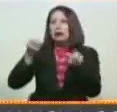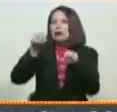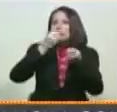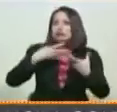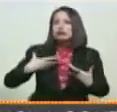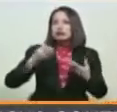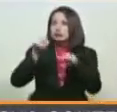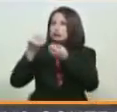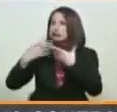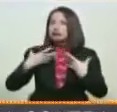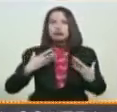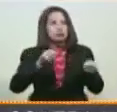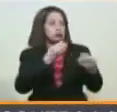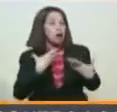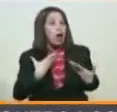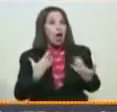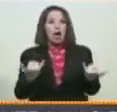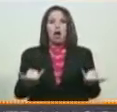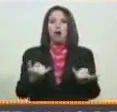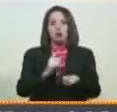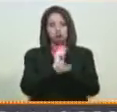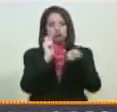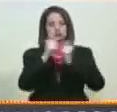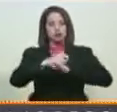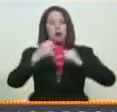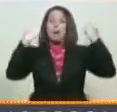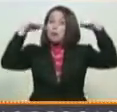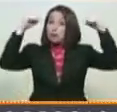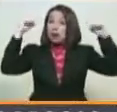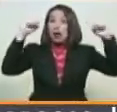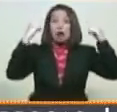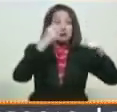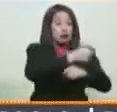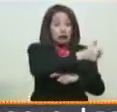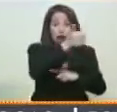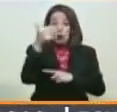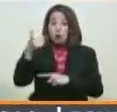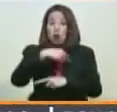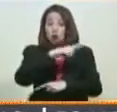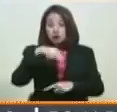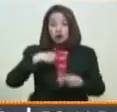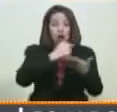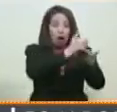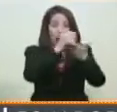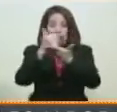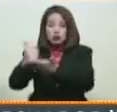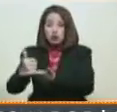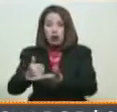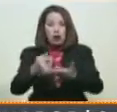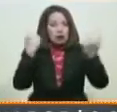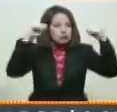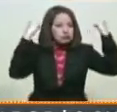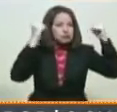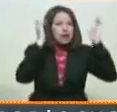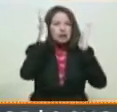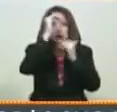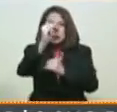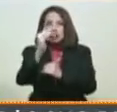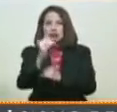del pueblo, que lo está poniendo en práctica, escuchando al pueblo y de una vez accionando. Y una de esas medidas fue